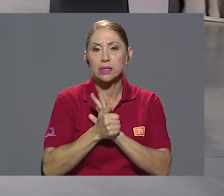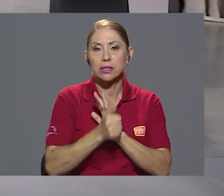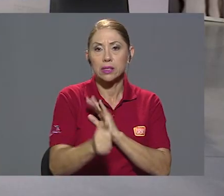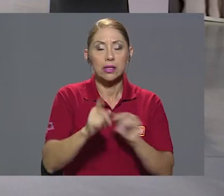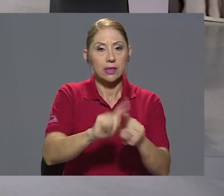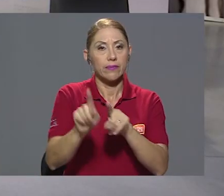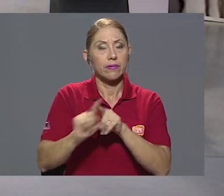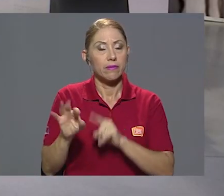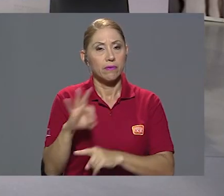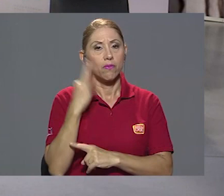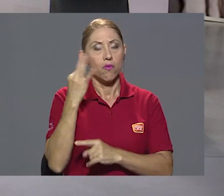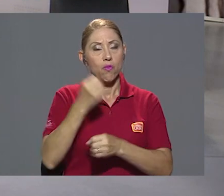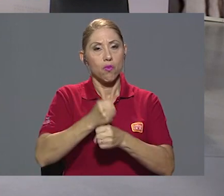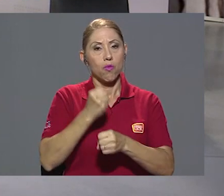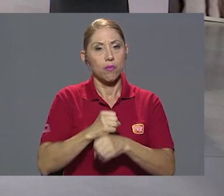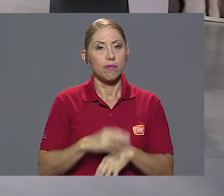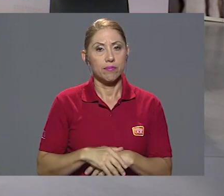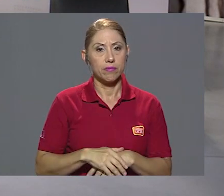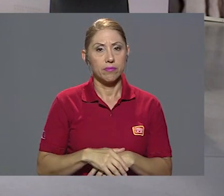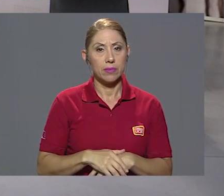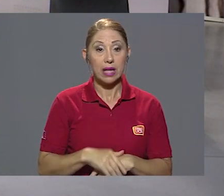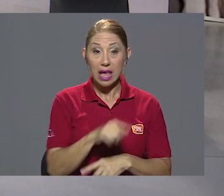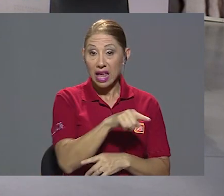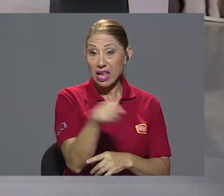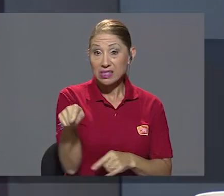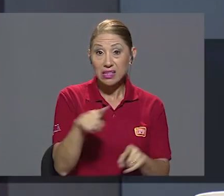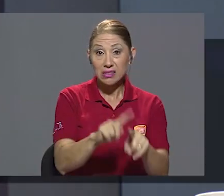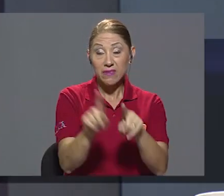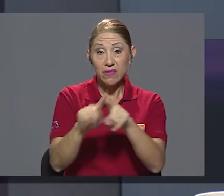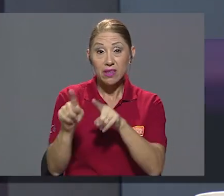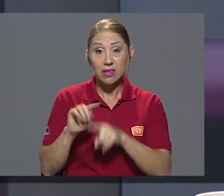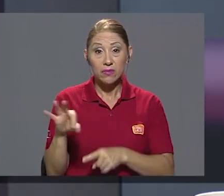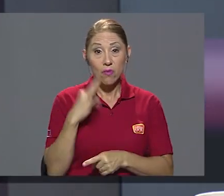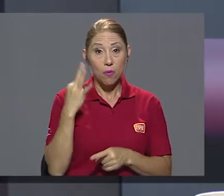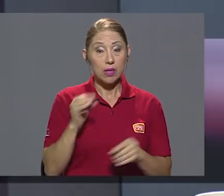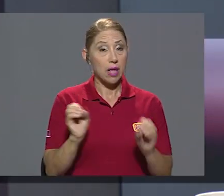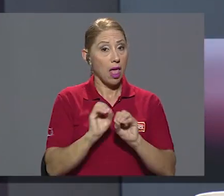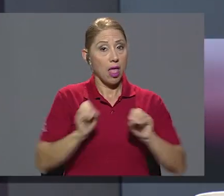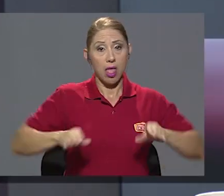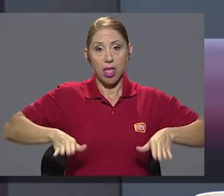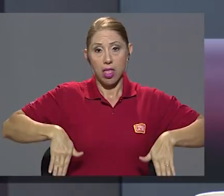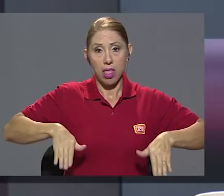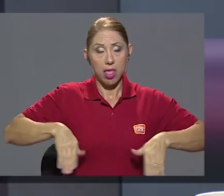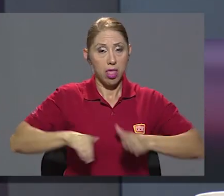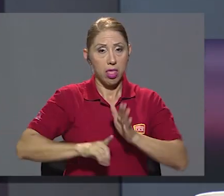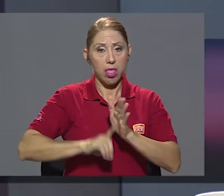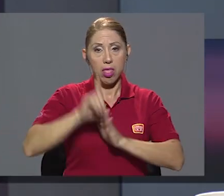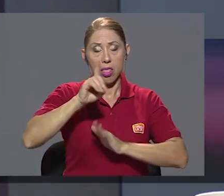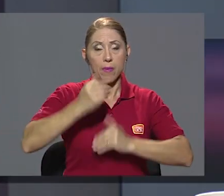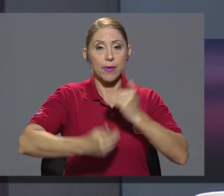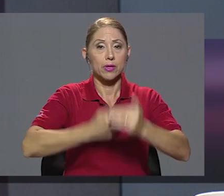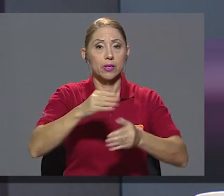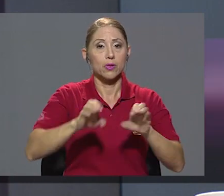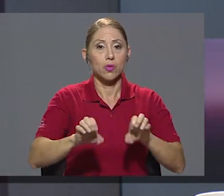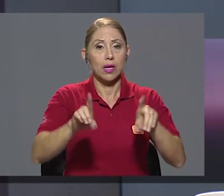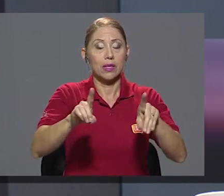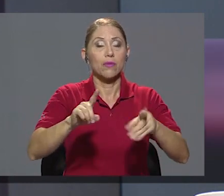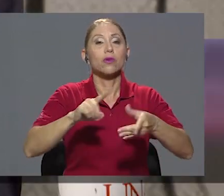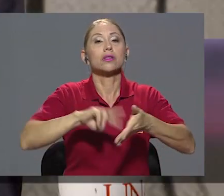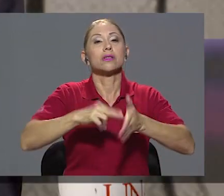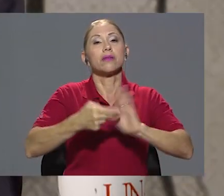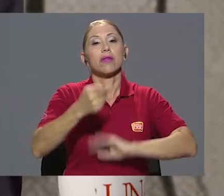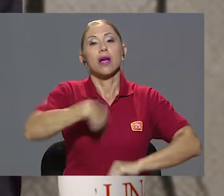habilidades, diferentes formas de trabajar. Y si esas diferentes formas no se han desarrollado en el proceso educativo, entonces estaremos